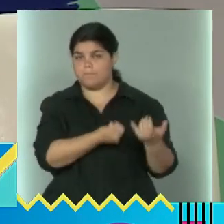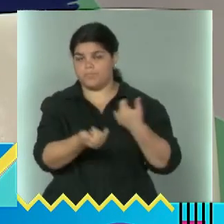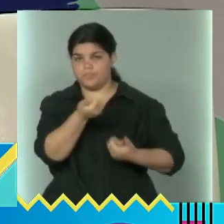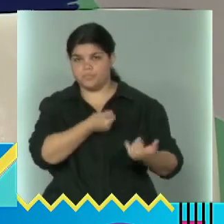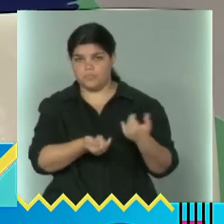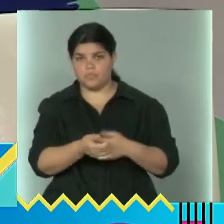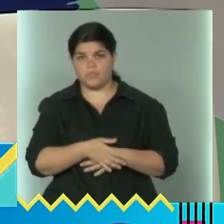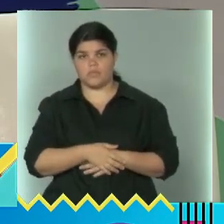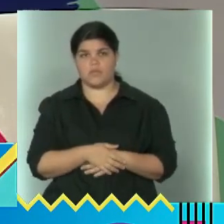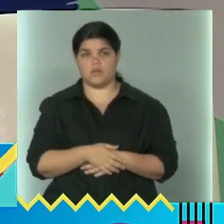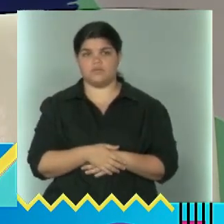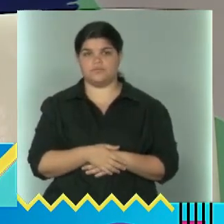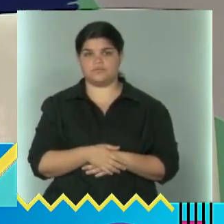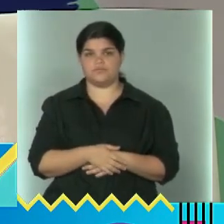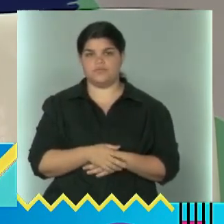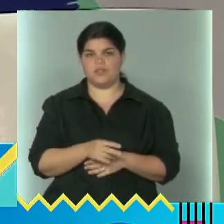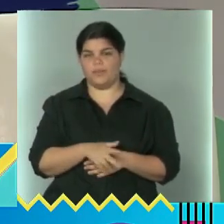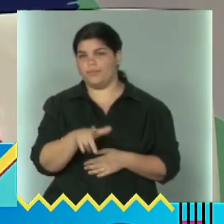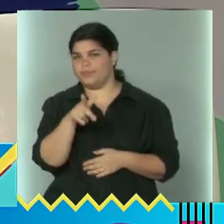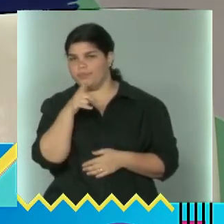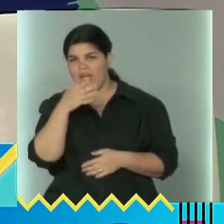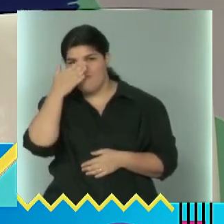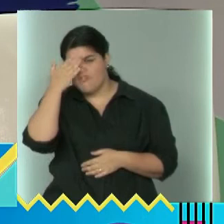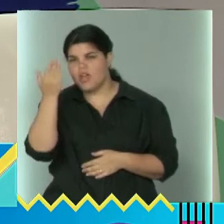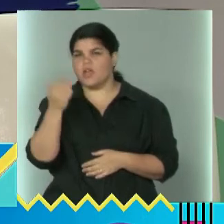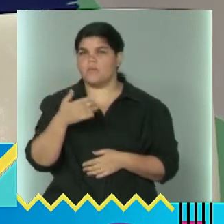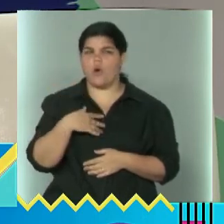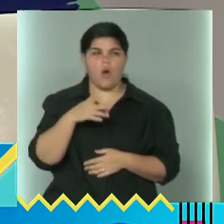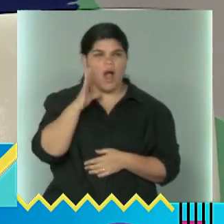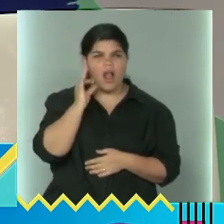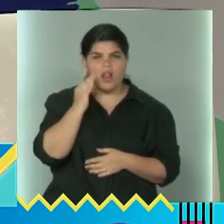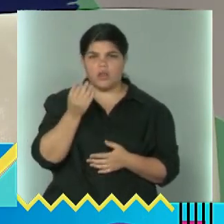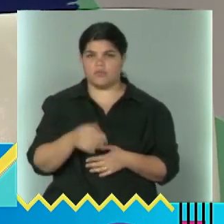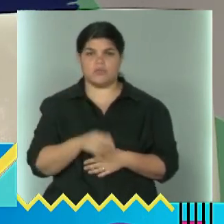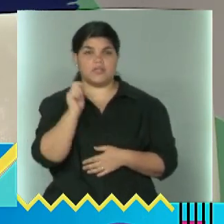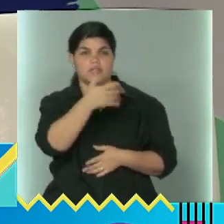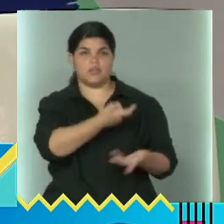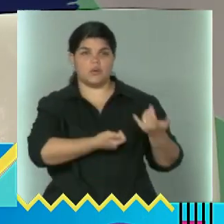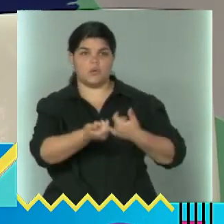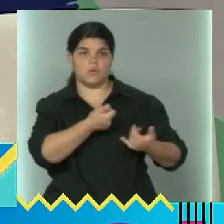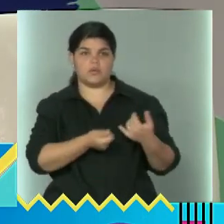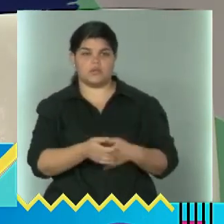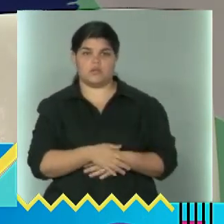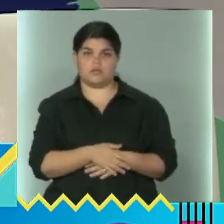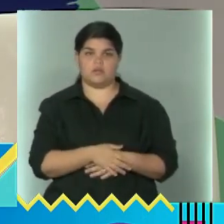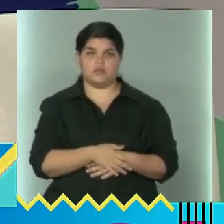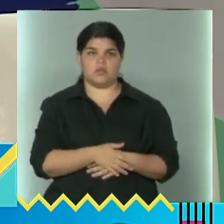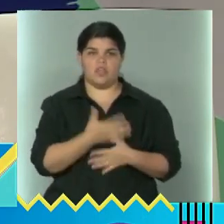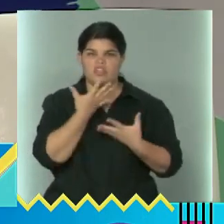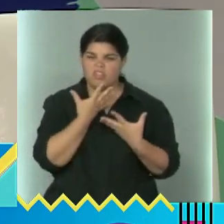que es tipo enfermedad o un síntoma de algo. Por ejemplo, Julieta decía, el coaching no cura la